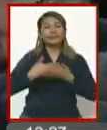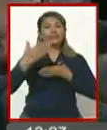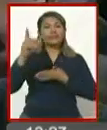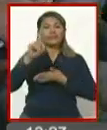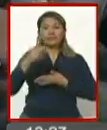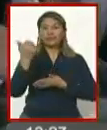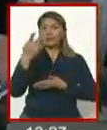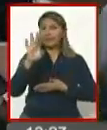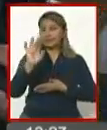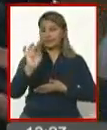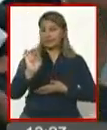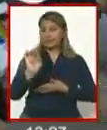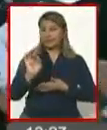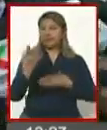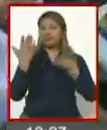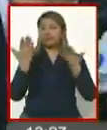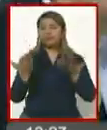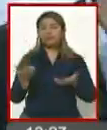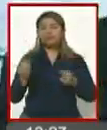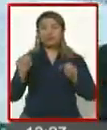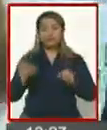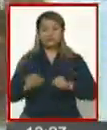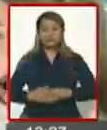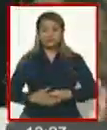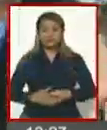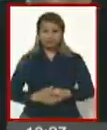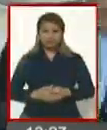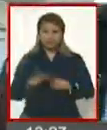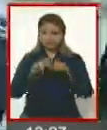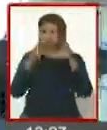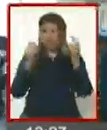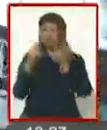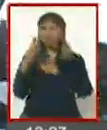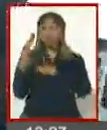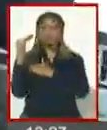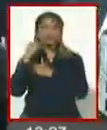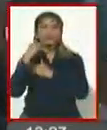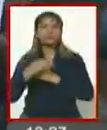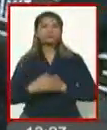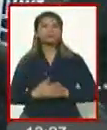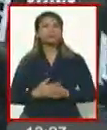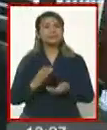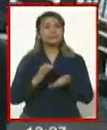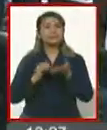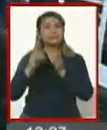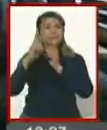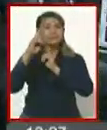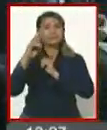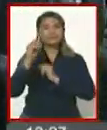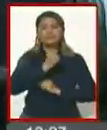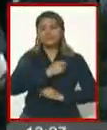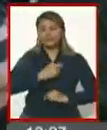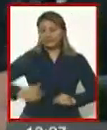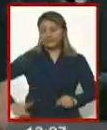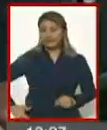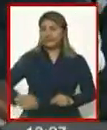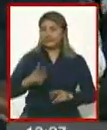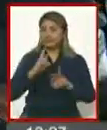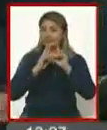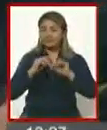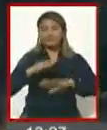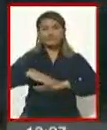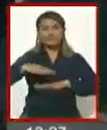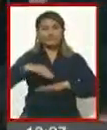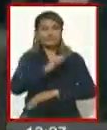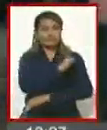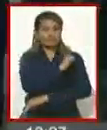18... hay una gran posibilidad de un bloqueo en el departamento de Santa Cruz por responsabilidad de la gobernación. ¿No ha tenido ni una respuesta todavía